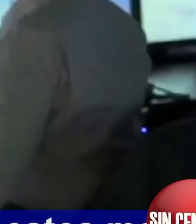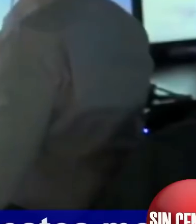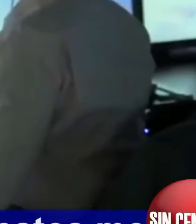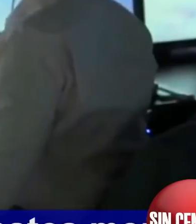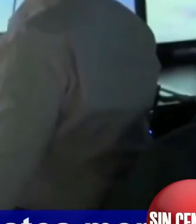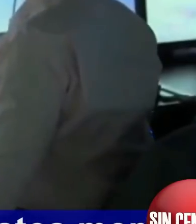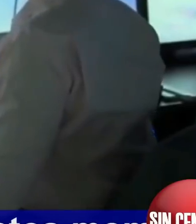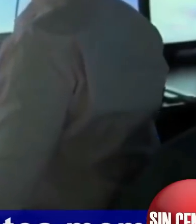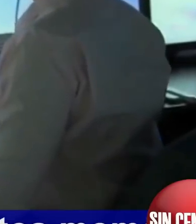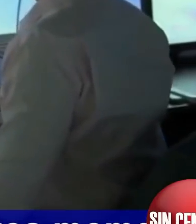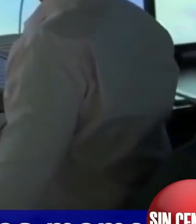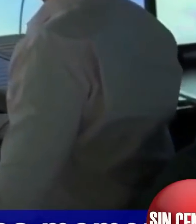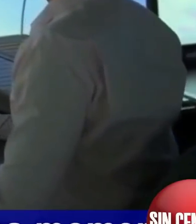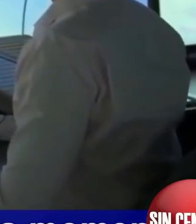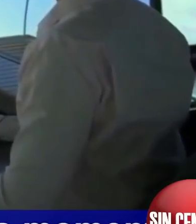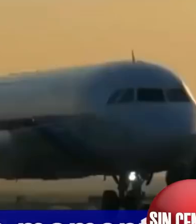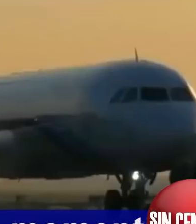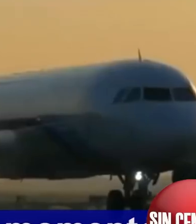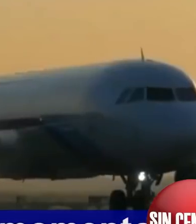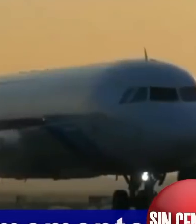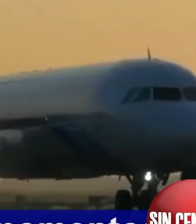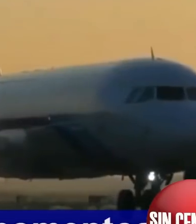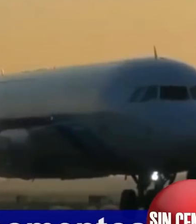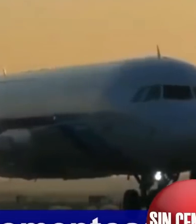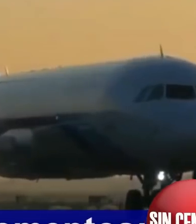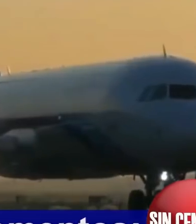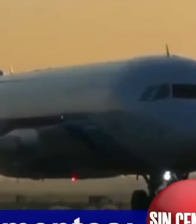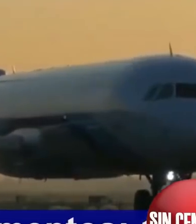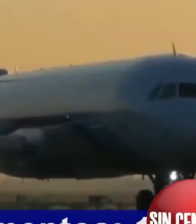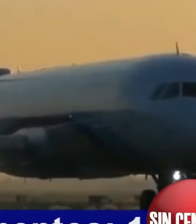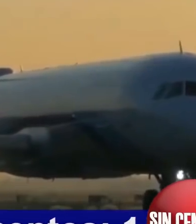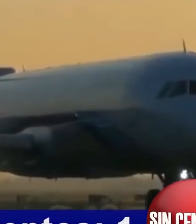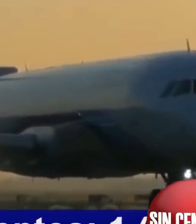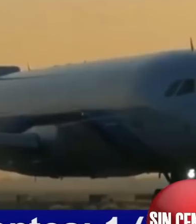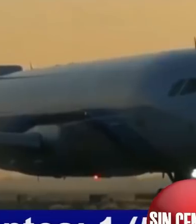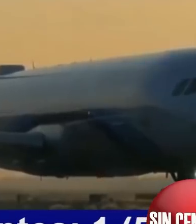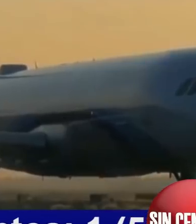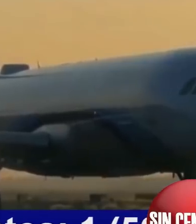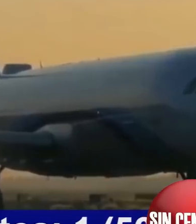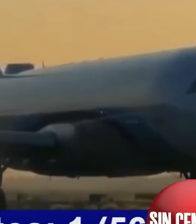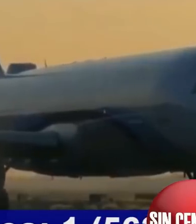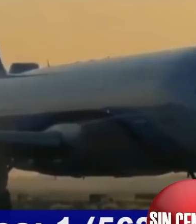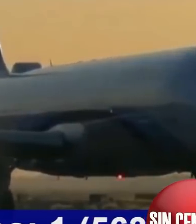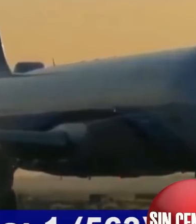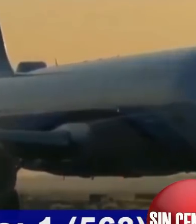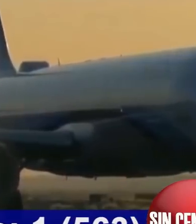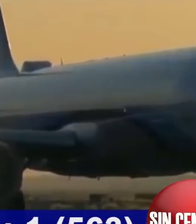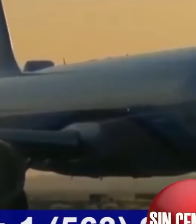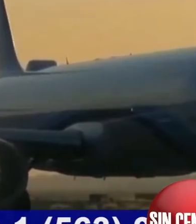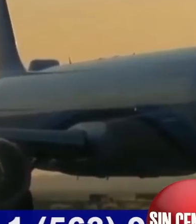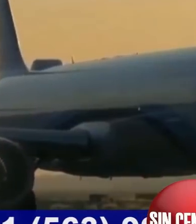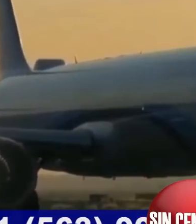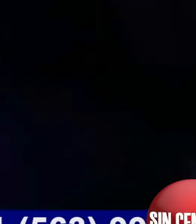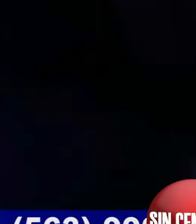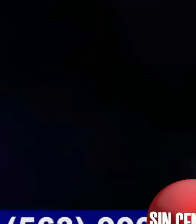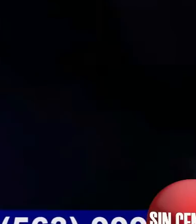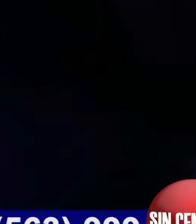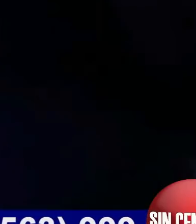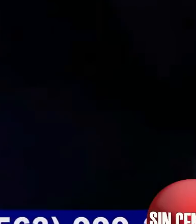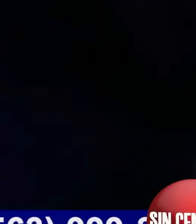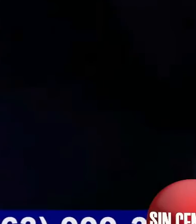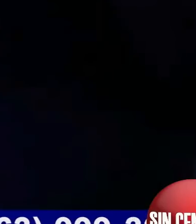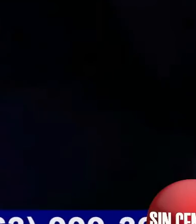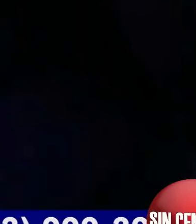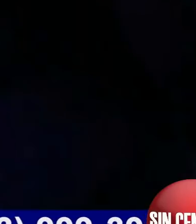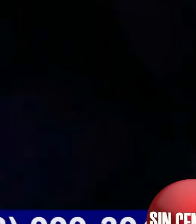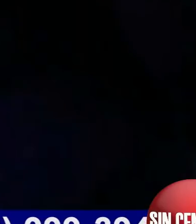más eficiente los flujos de aeronaves. Atraerá grandes beneficios al mercado de aviación mundial como aumento en